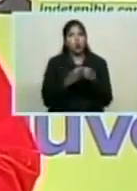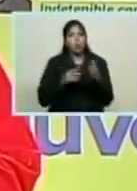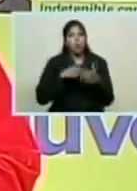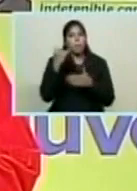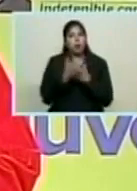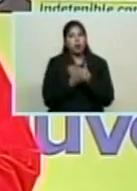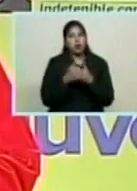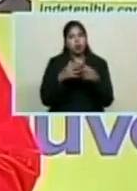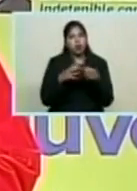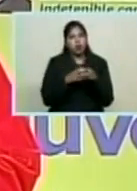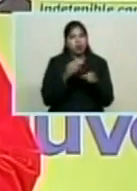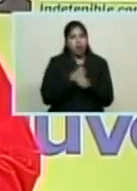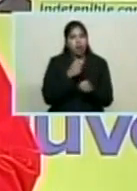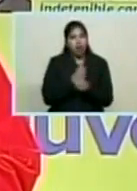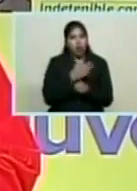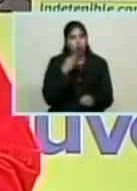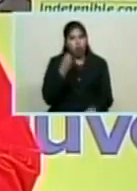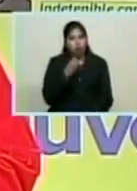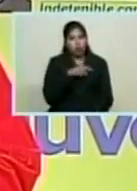Juvenil.